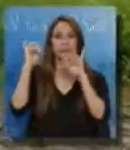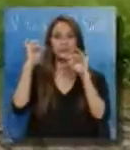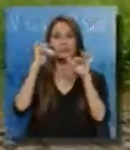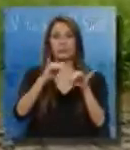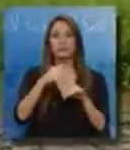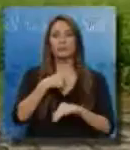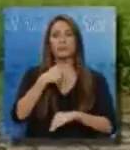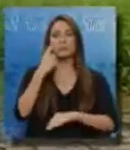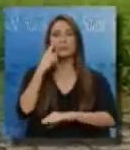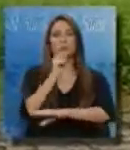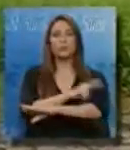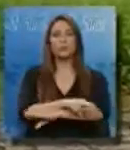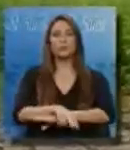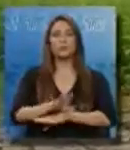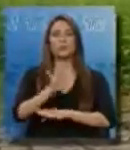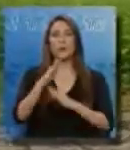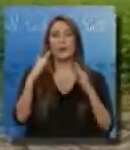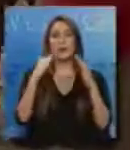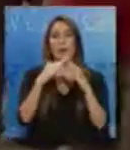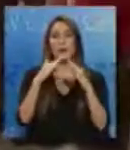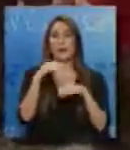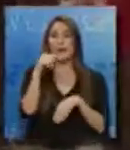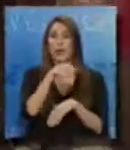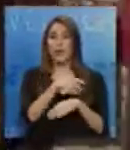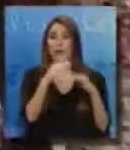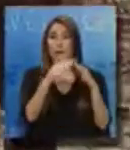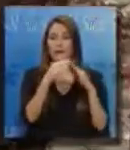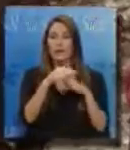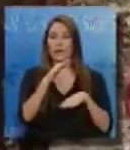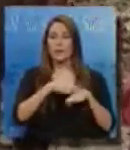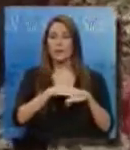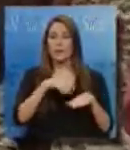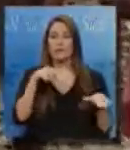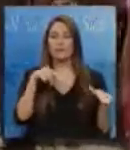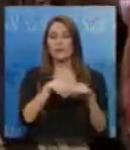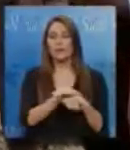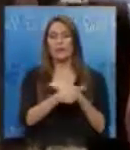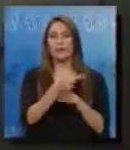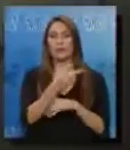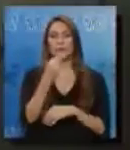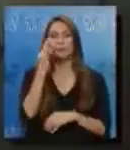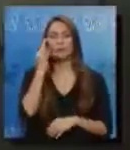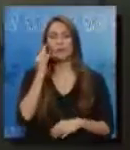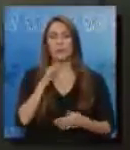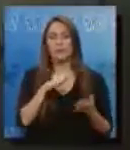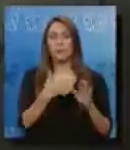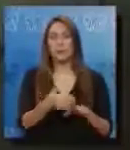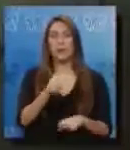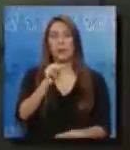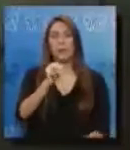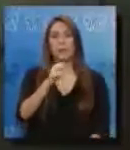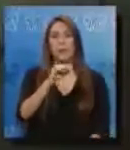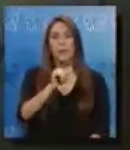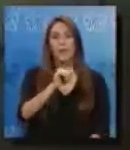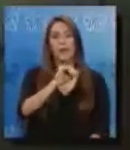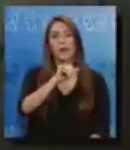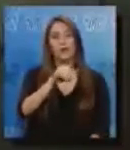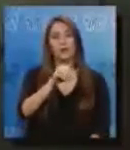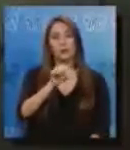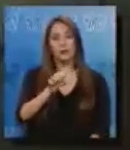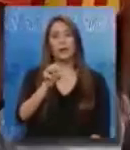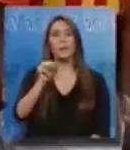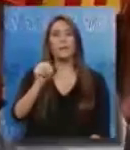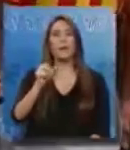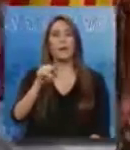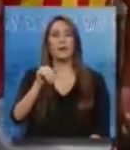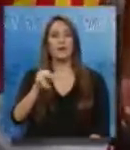para inspeccionar la casa donde se presume fueron asesinadas las turistas argentinas Marina Menegazo y María José Coni,